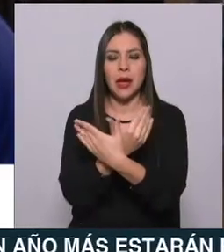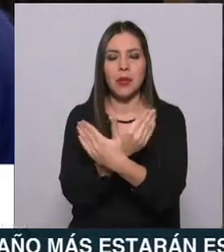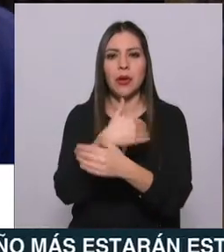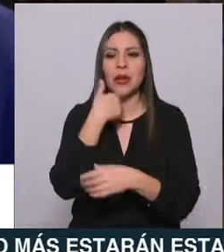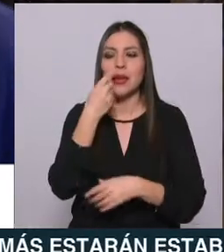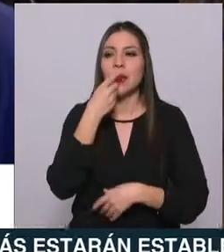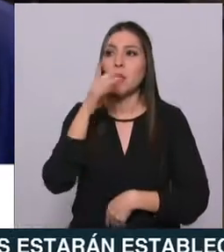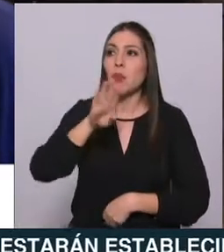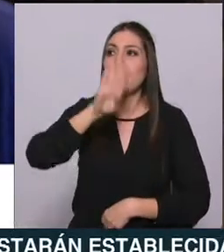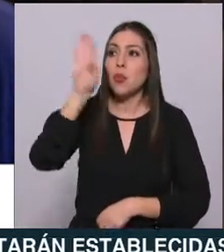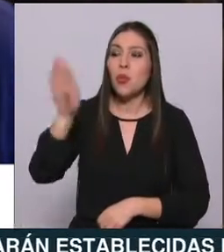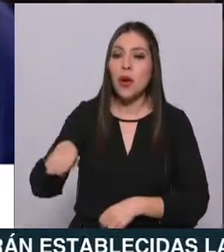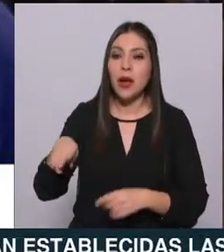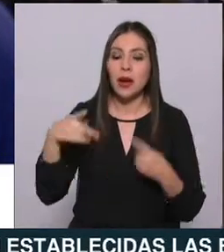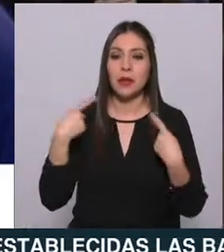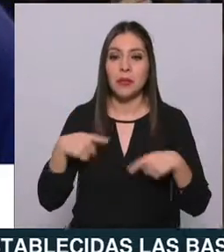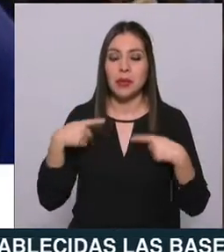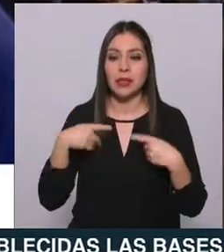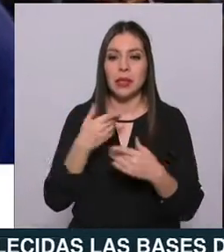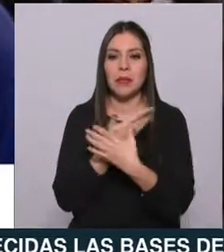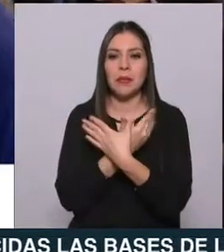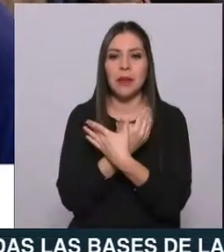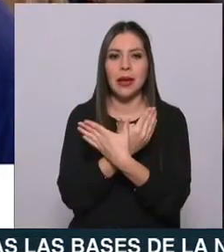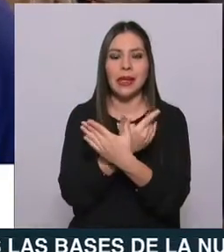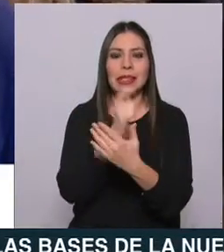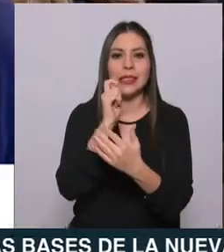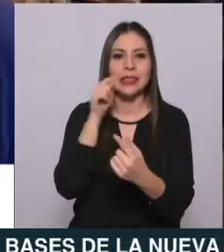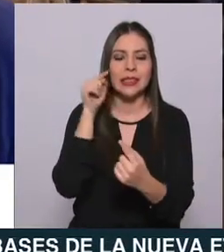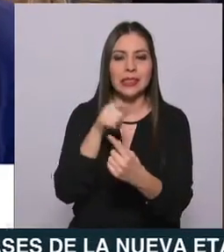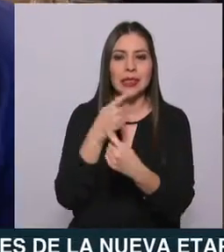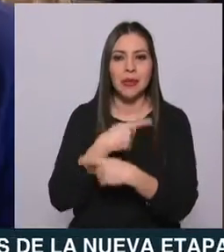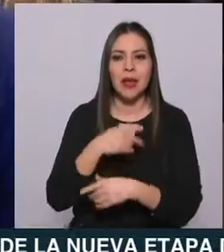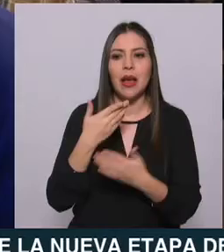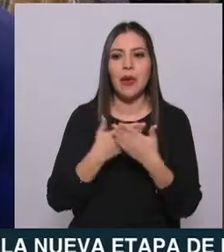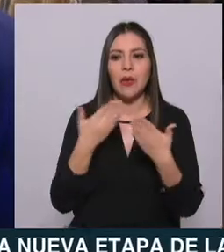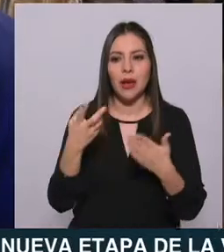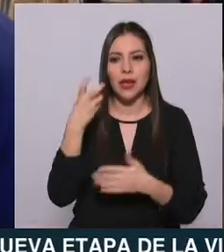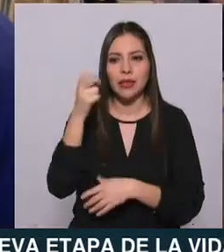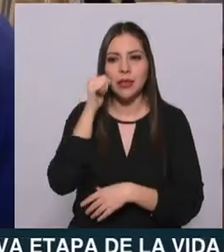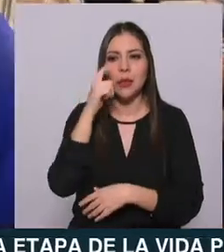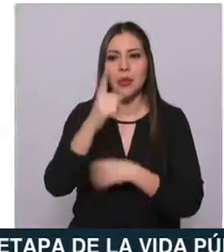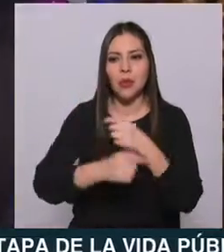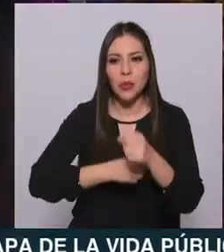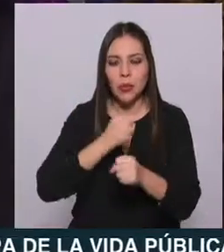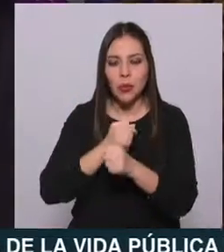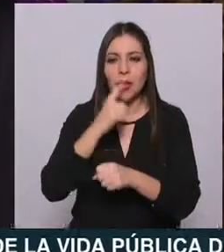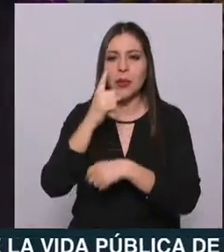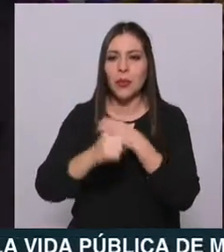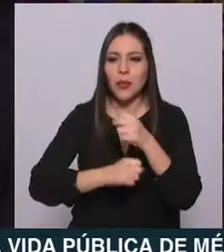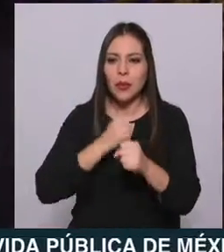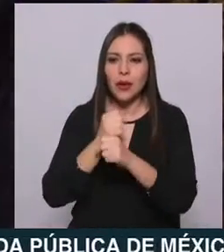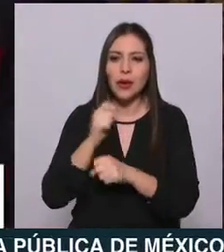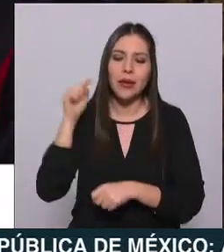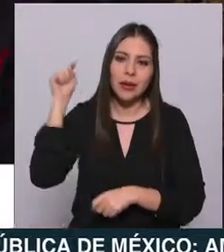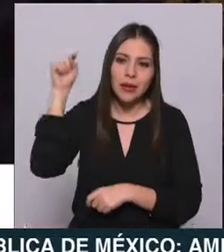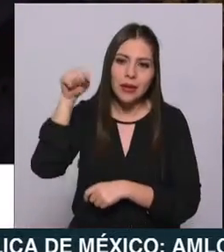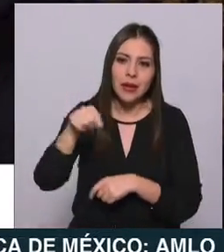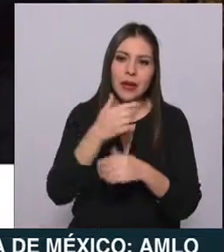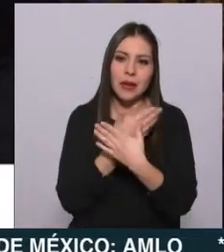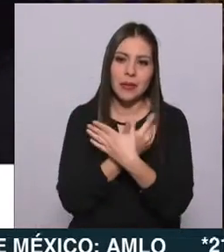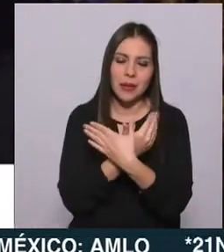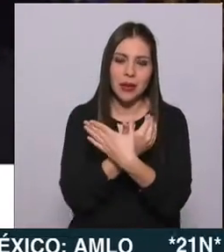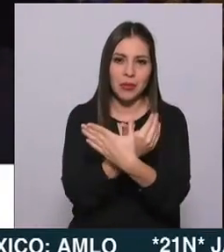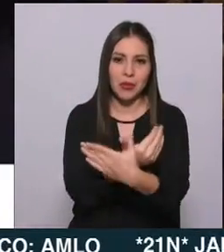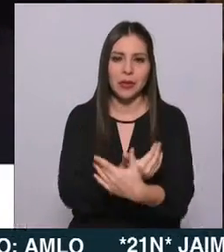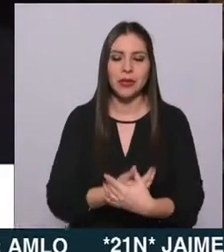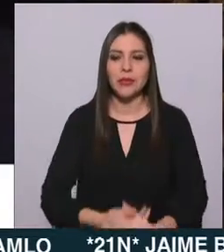difuntos. Entonces es una señal para saber que ese año van a llegar año con año. Entonces en la comunidad, como está en